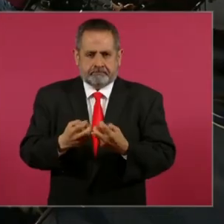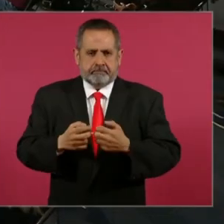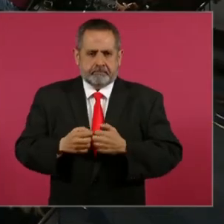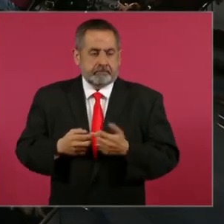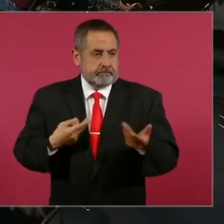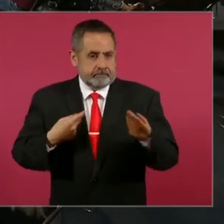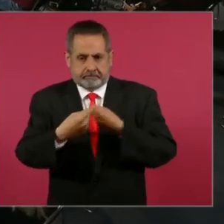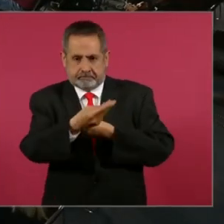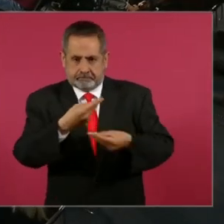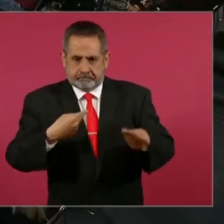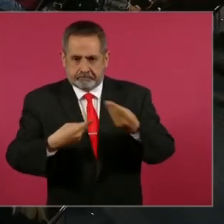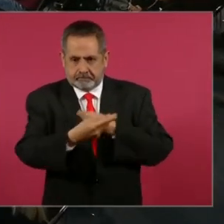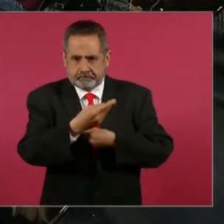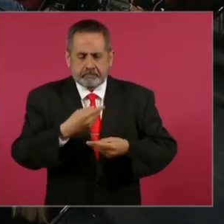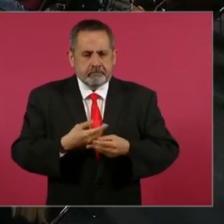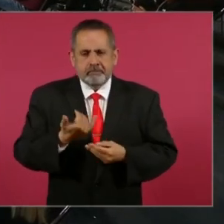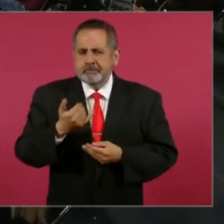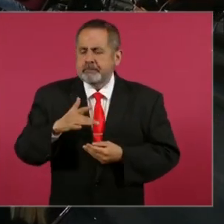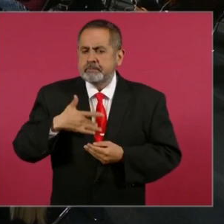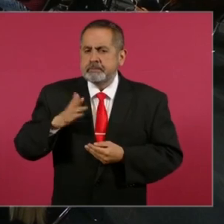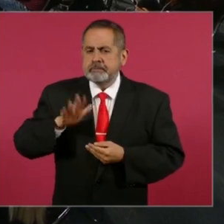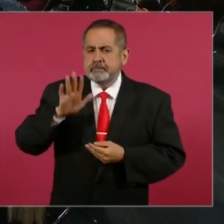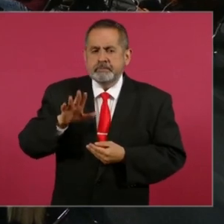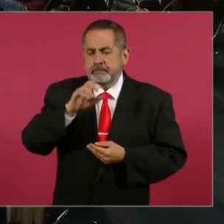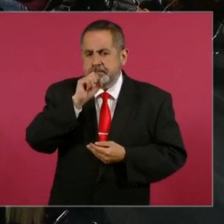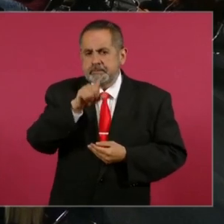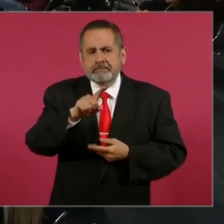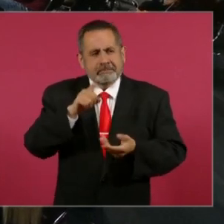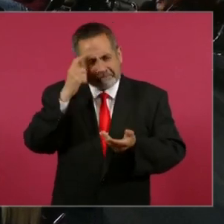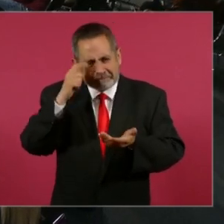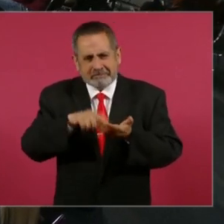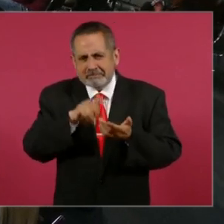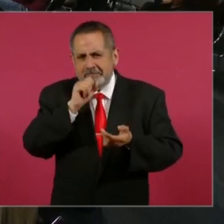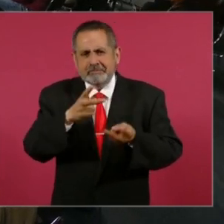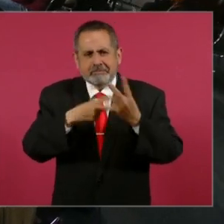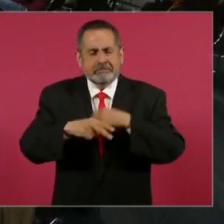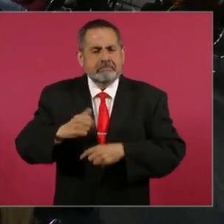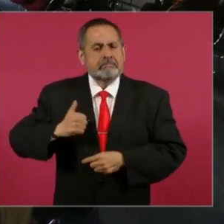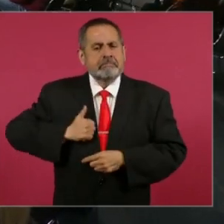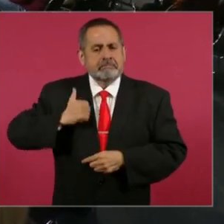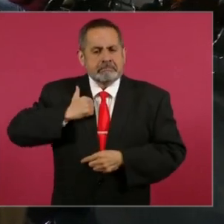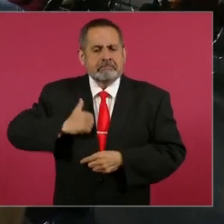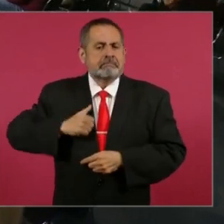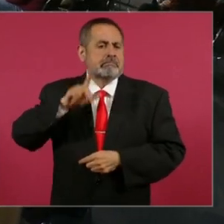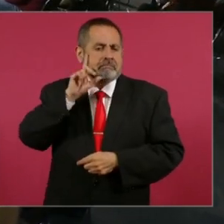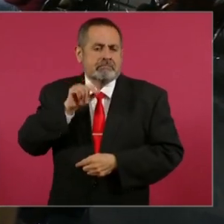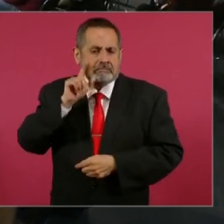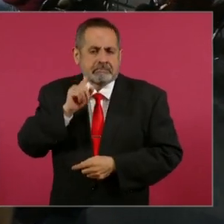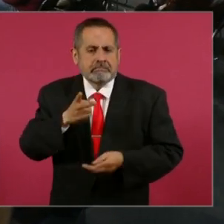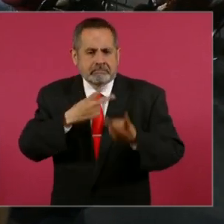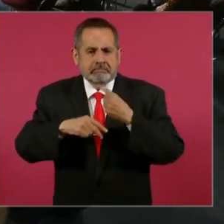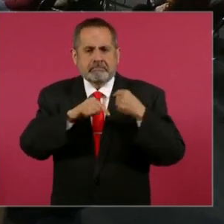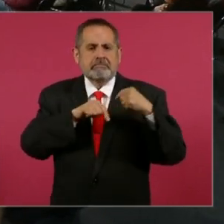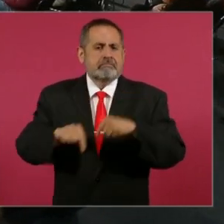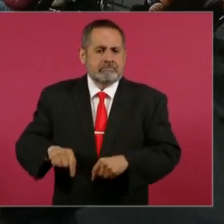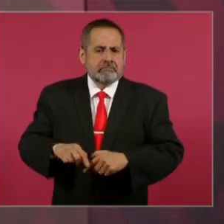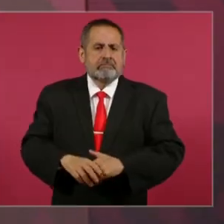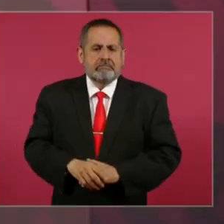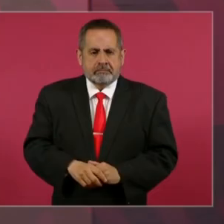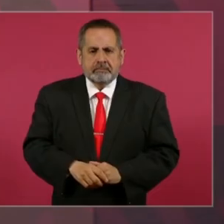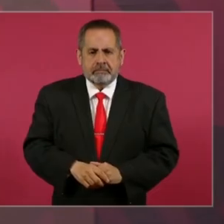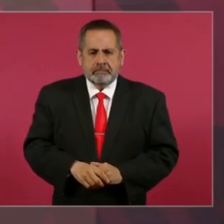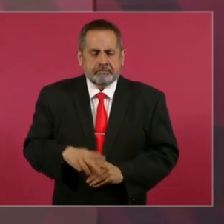Es bilateral. Y parece que es, viene Canadá mañana. Mañana. O